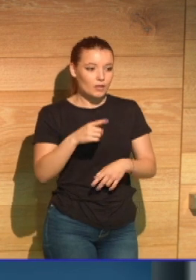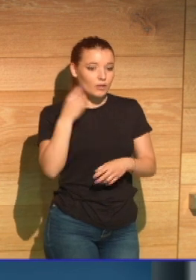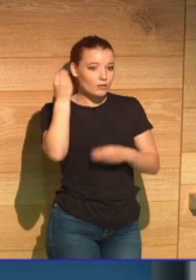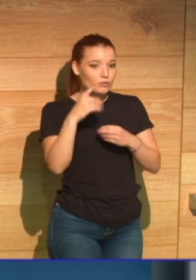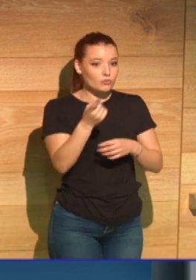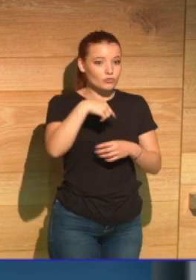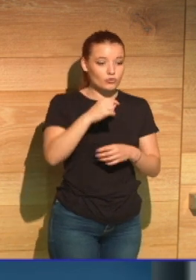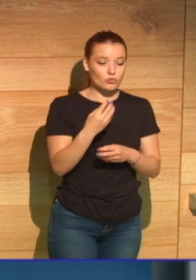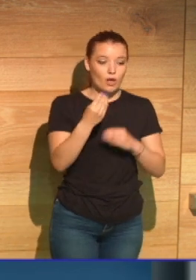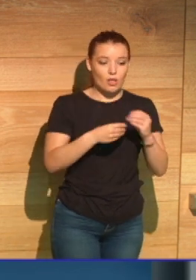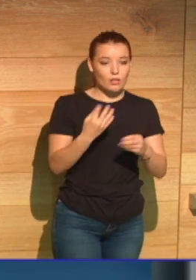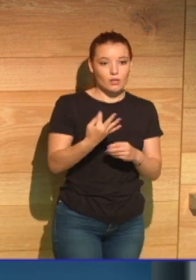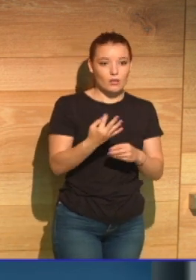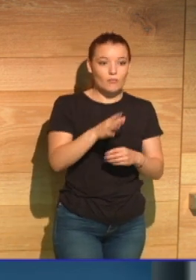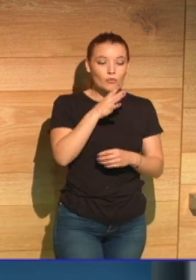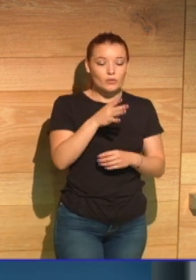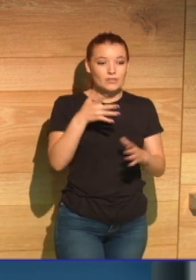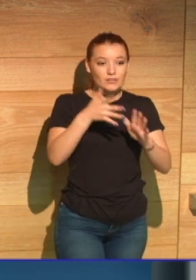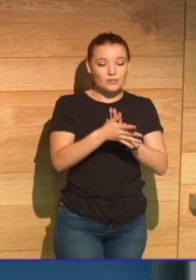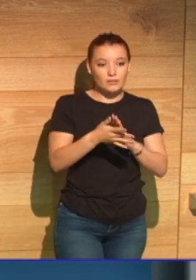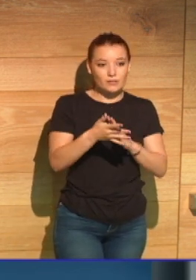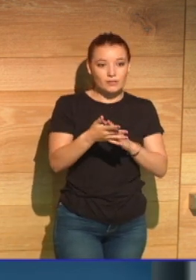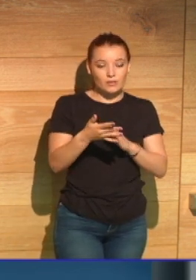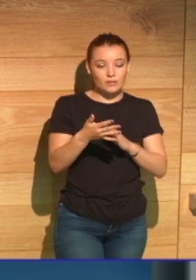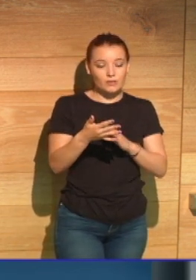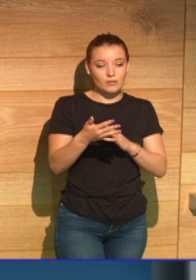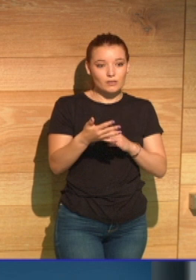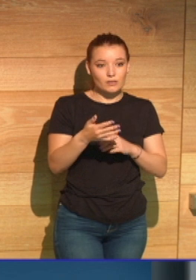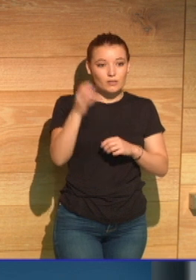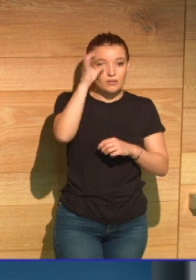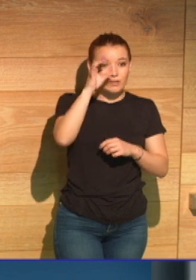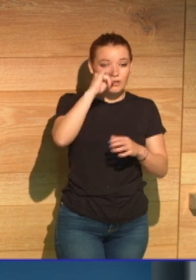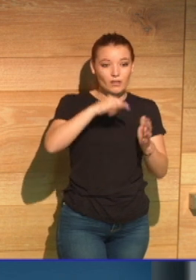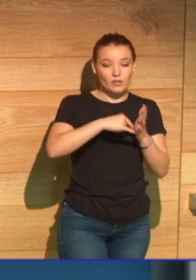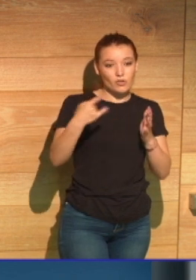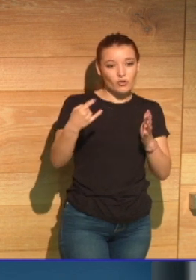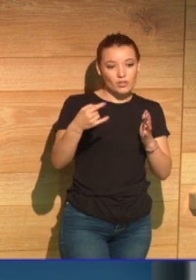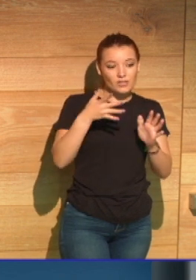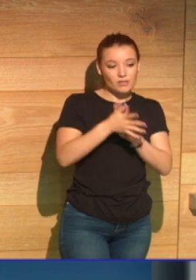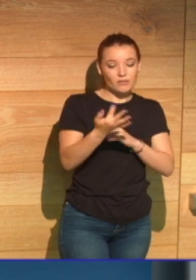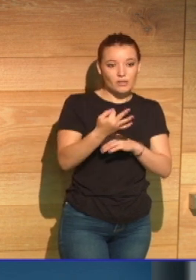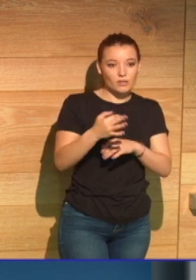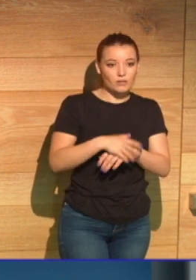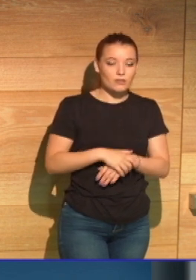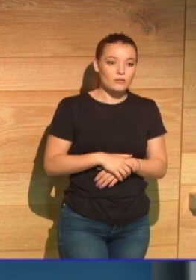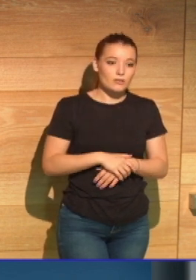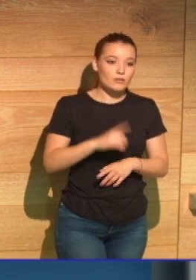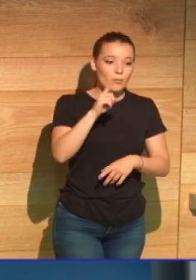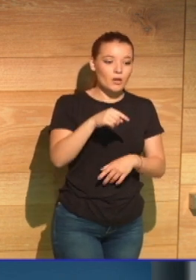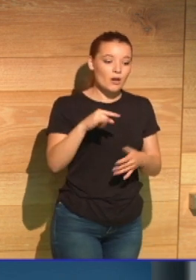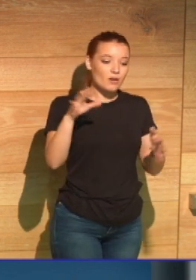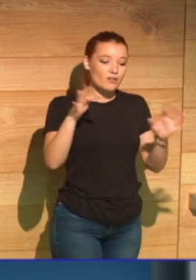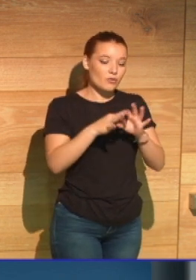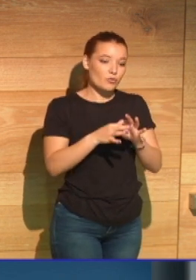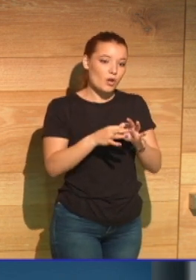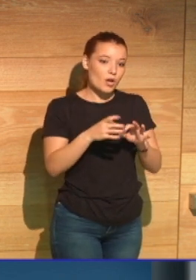hacer, porque implicaba qué significa hablar de ciencia y tecnología en el mundo hoy y cómo se relaciona este espacio cultural con